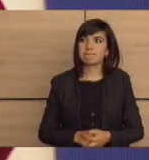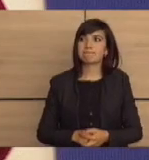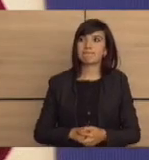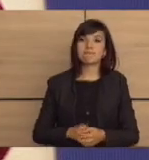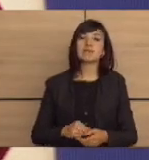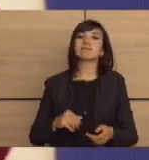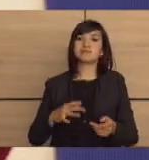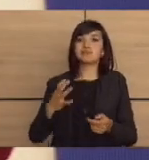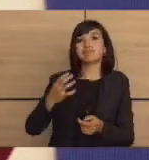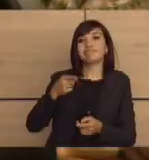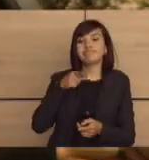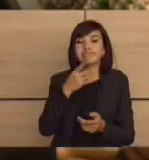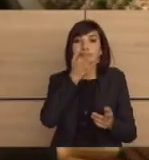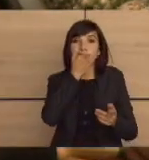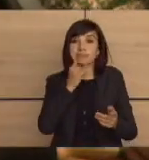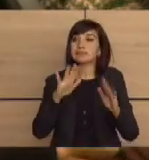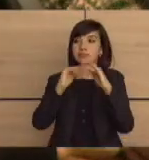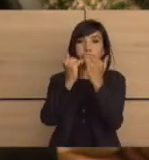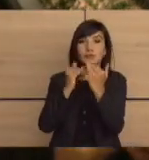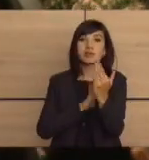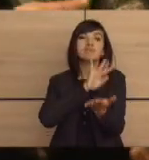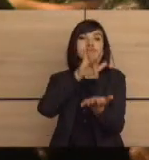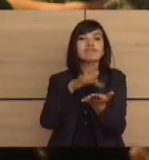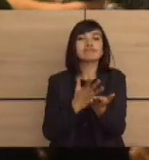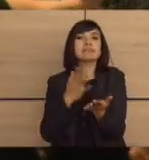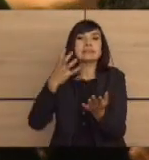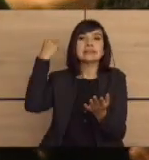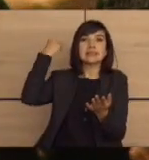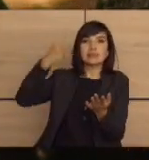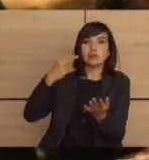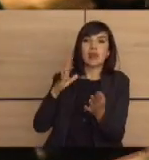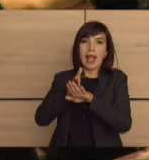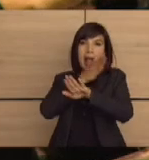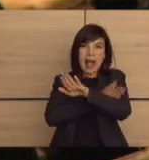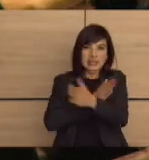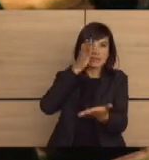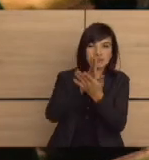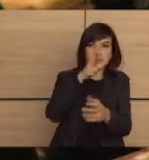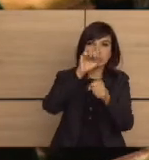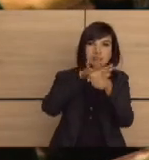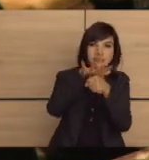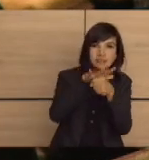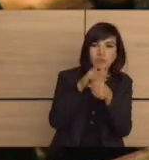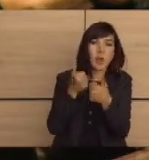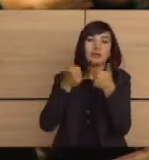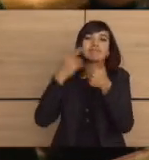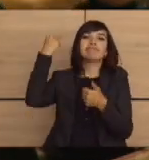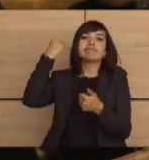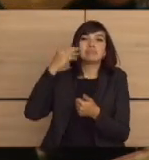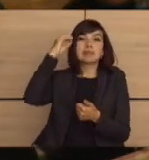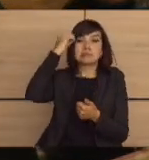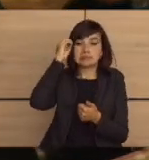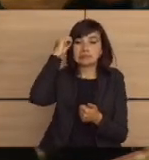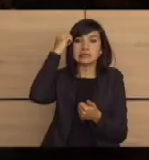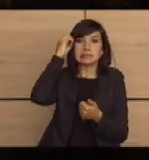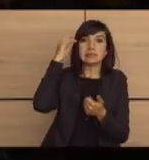se puede tratar y es necesario tratarla y hay que pensarla y hay que hablarla, pero lo que